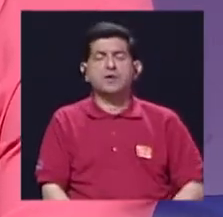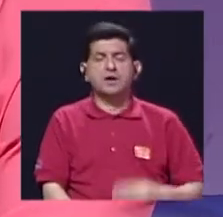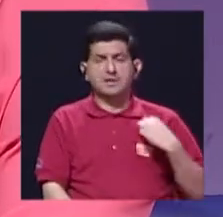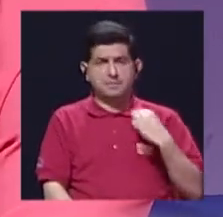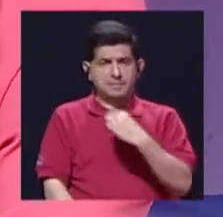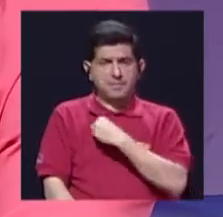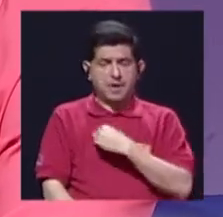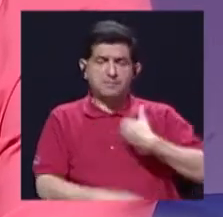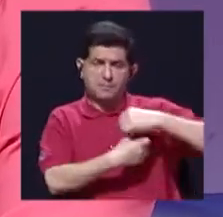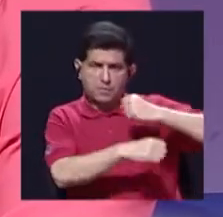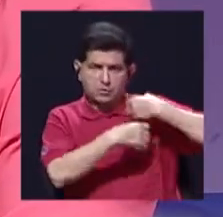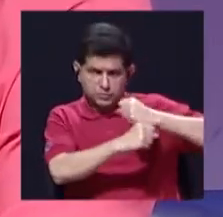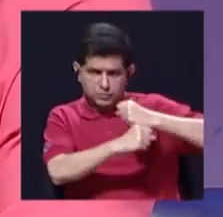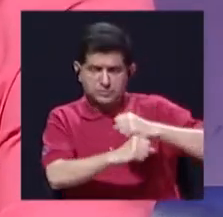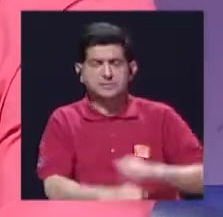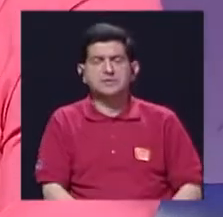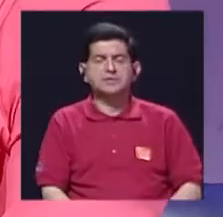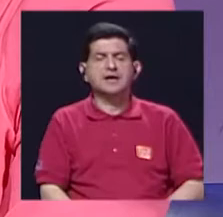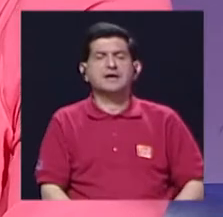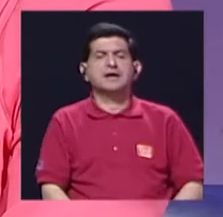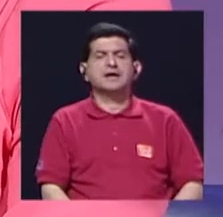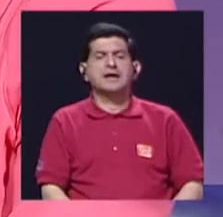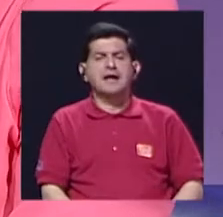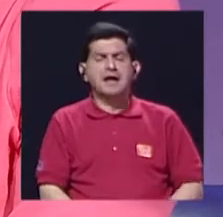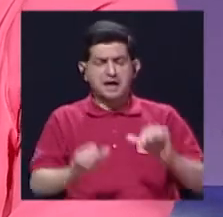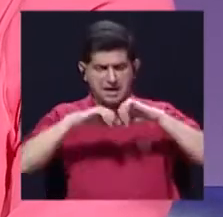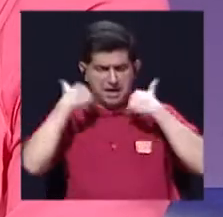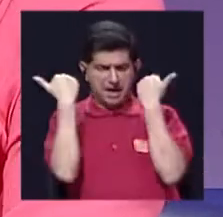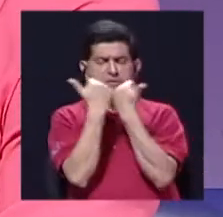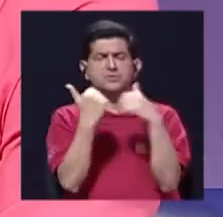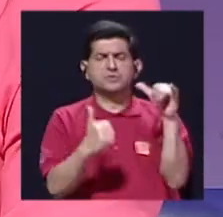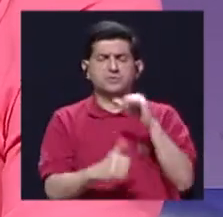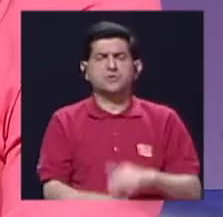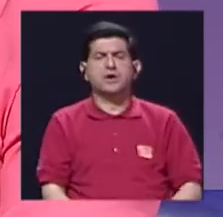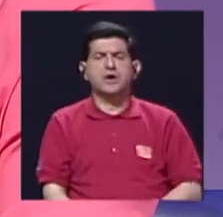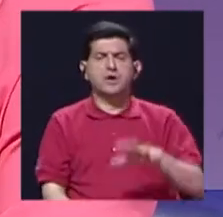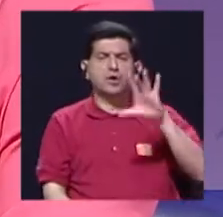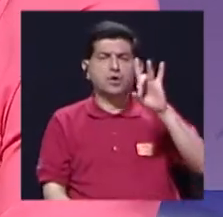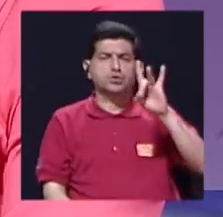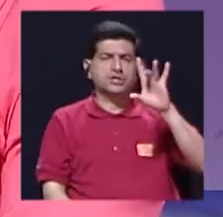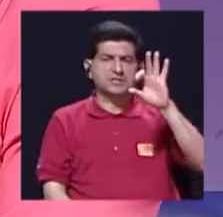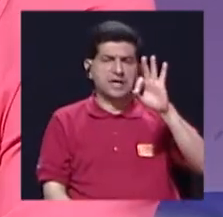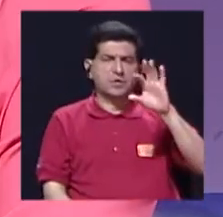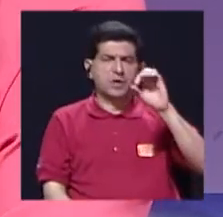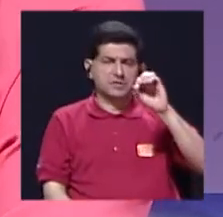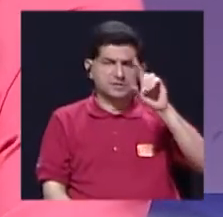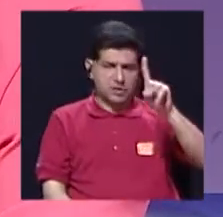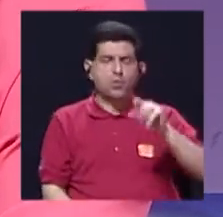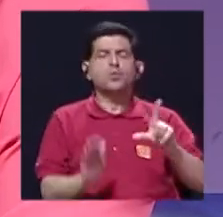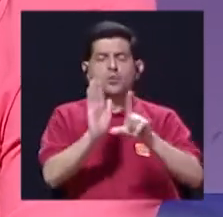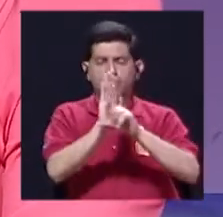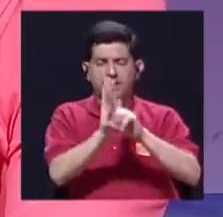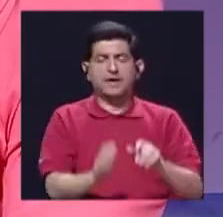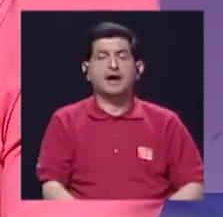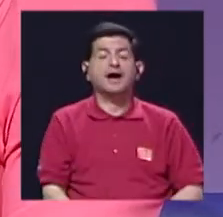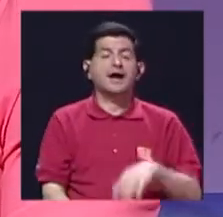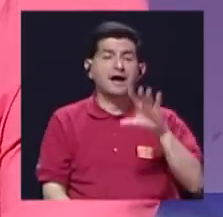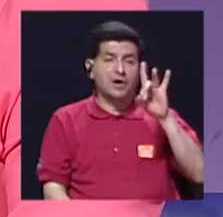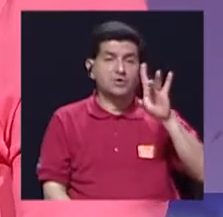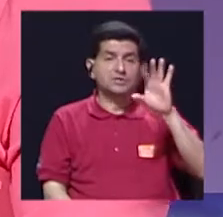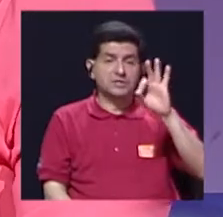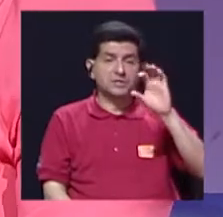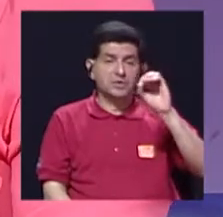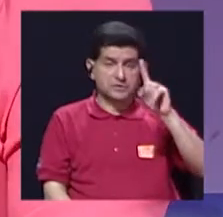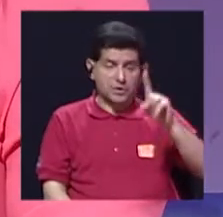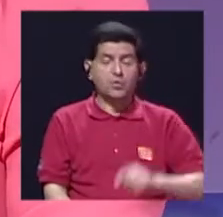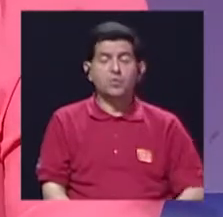y regidores. En las asociaciones también 89-01. Ya se estableció. La ley 8901 establece la obligación de que